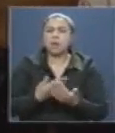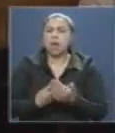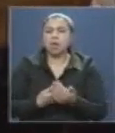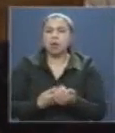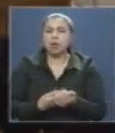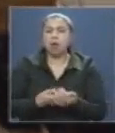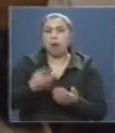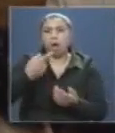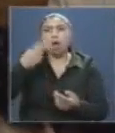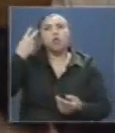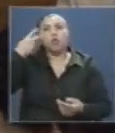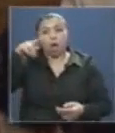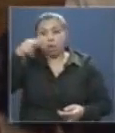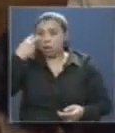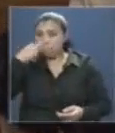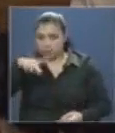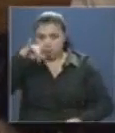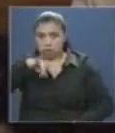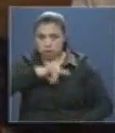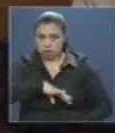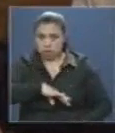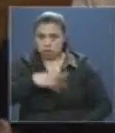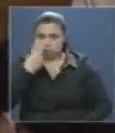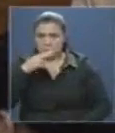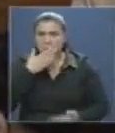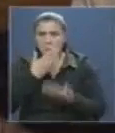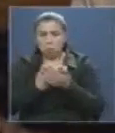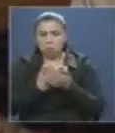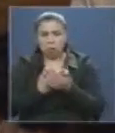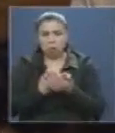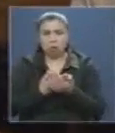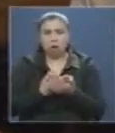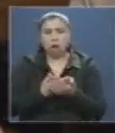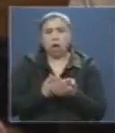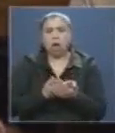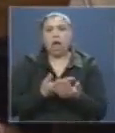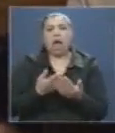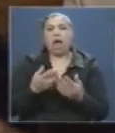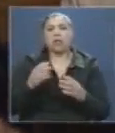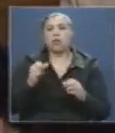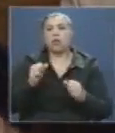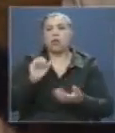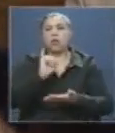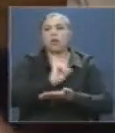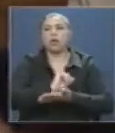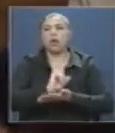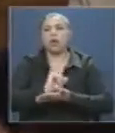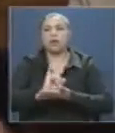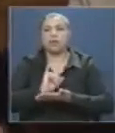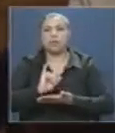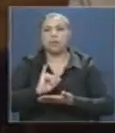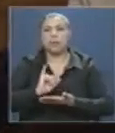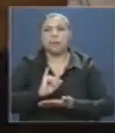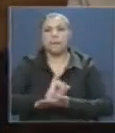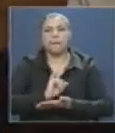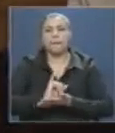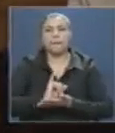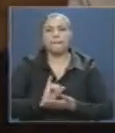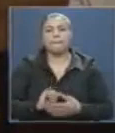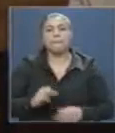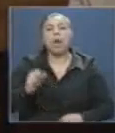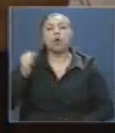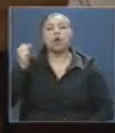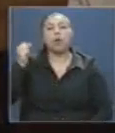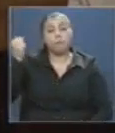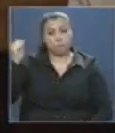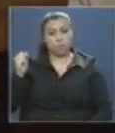que así sucede cuando hay una posición muy monopólica, pero también puede ser abusivo de parte del Estado, y creo que